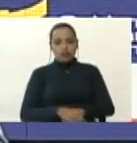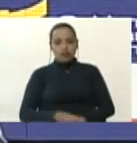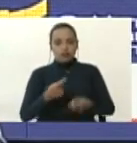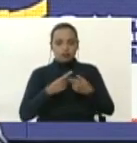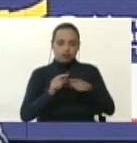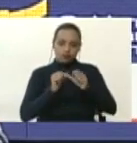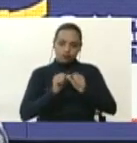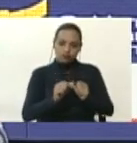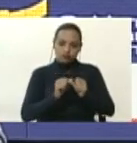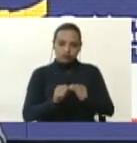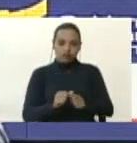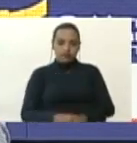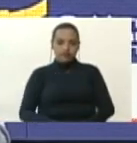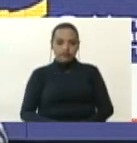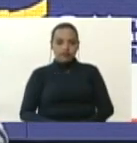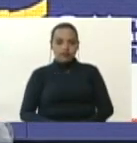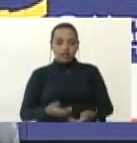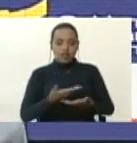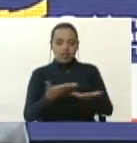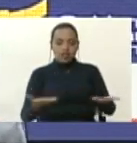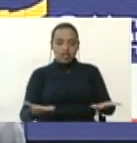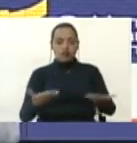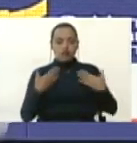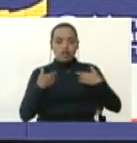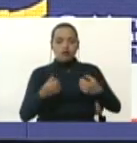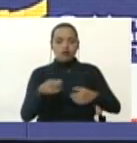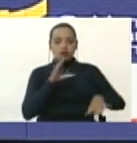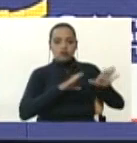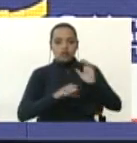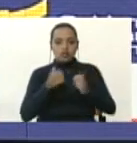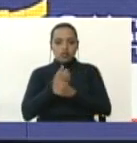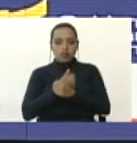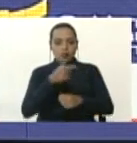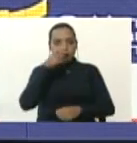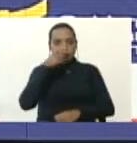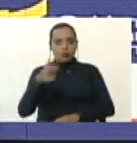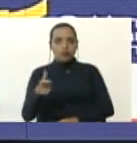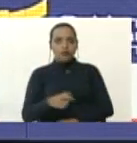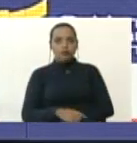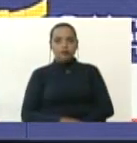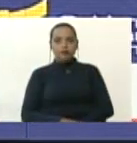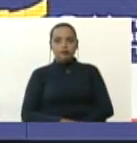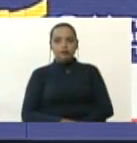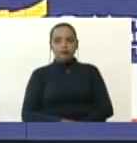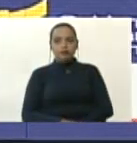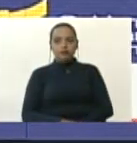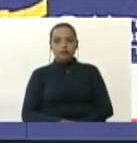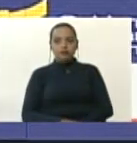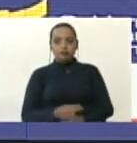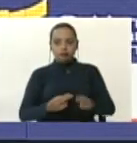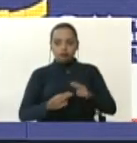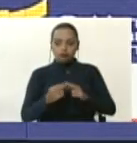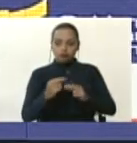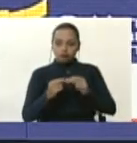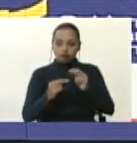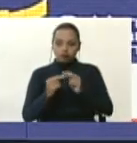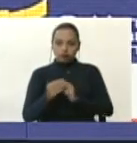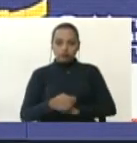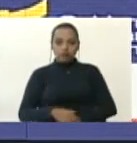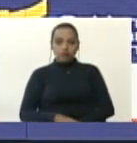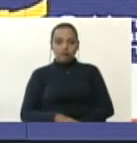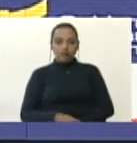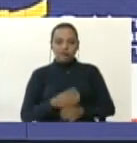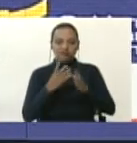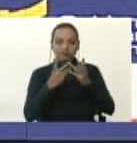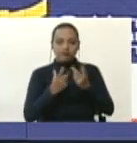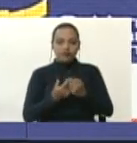sostenido, dando salud, ciencia y amor al pueblo. El acumulado, tomen nota, total